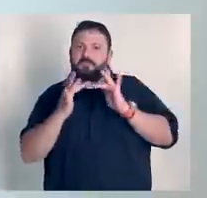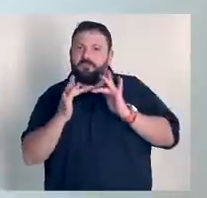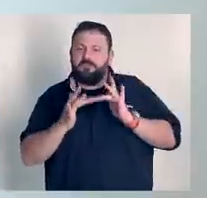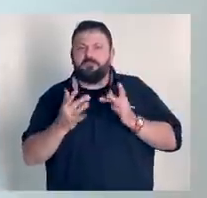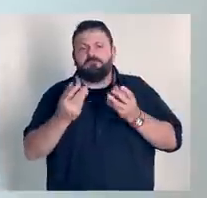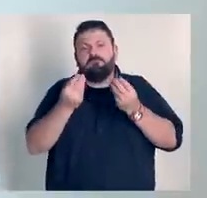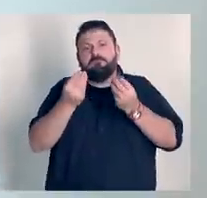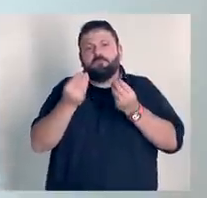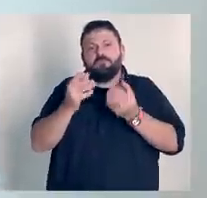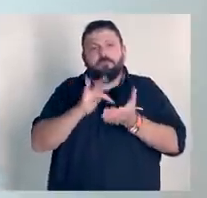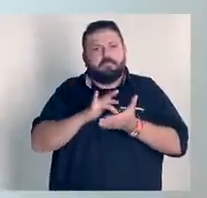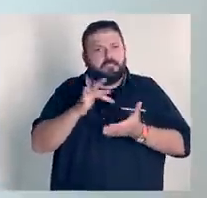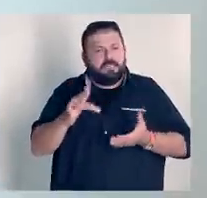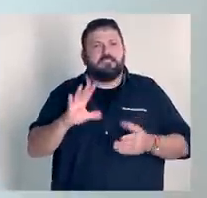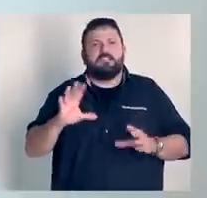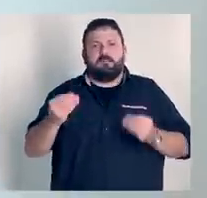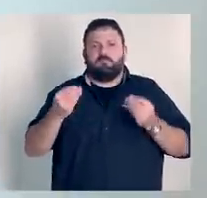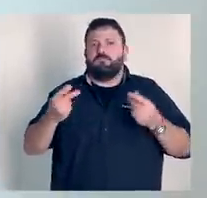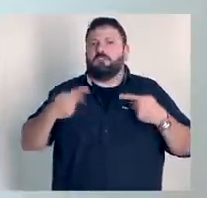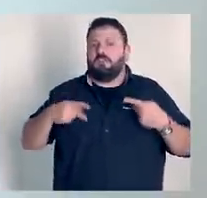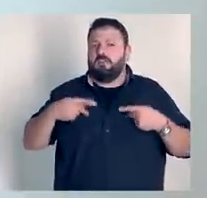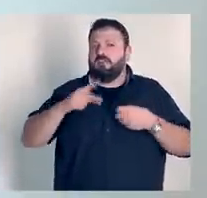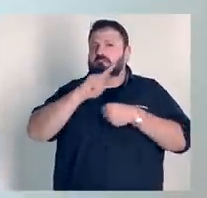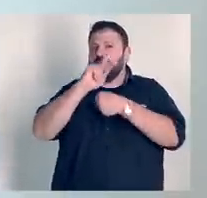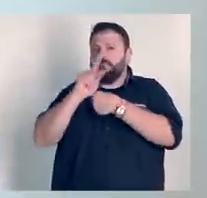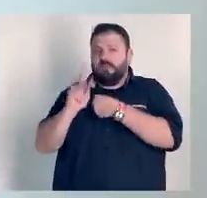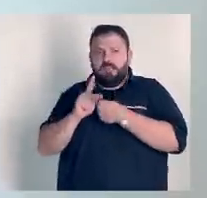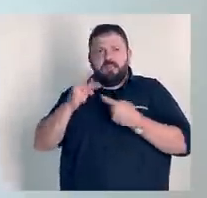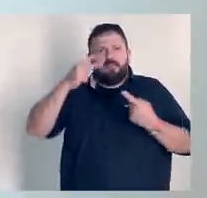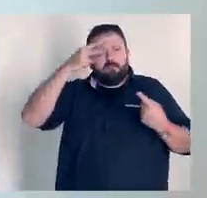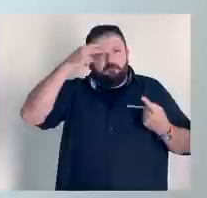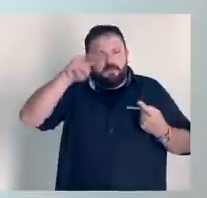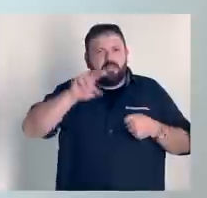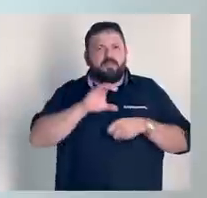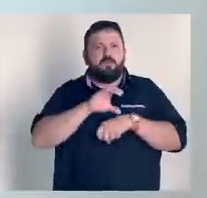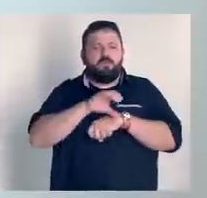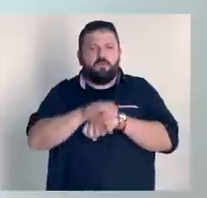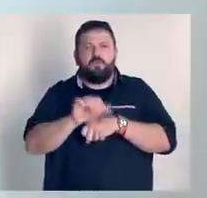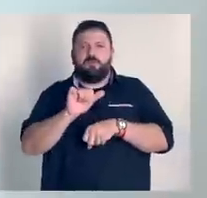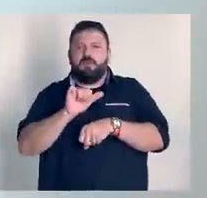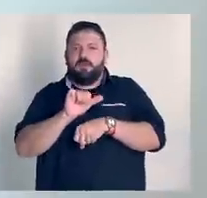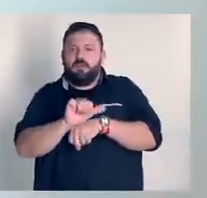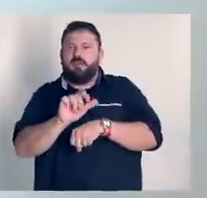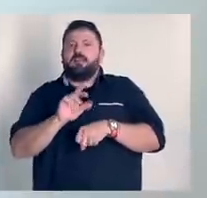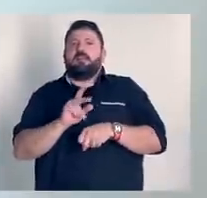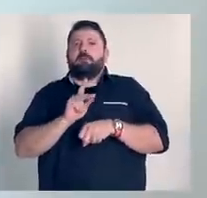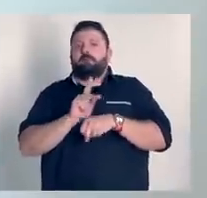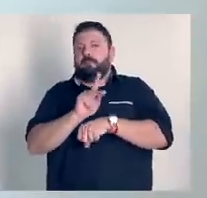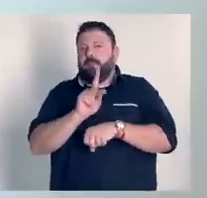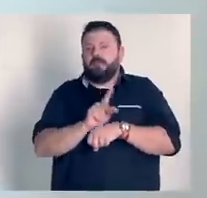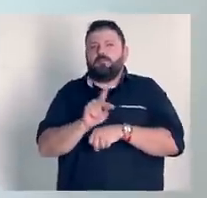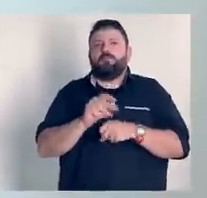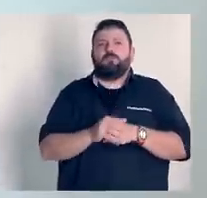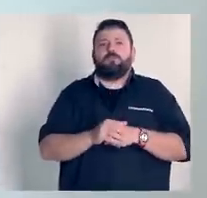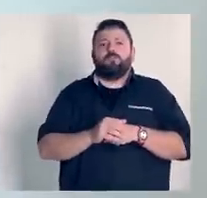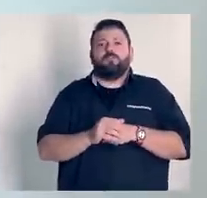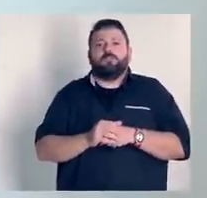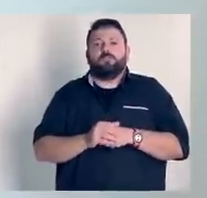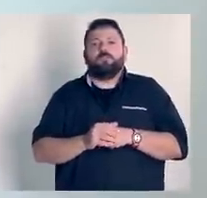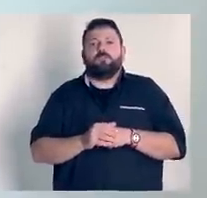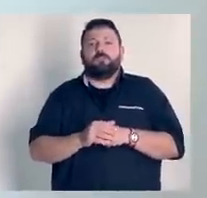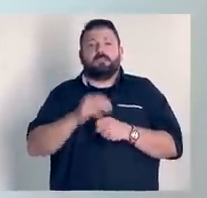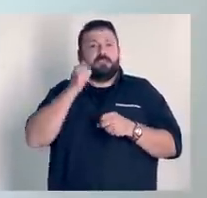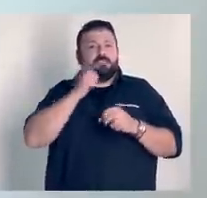Muchísimas gracias. Tenemos gente de muchísimos países: México, Colombia, Argentina, Perú. Siempre leemos el primero, pero luego se me